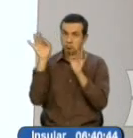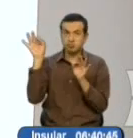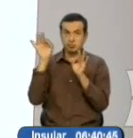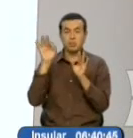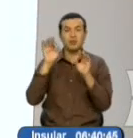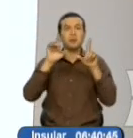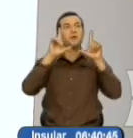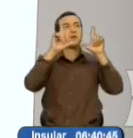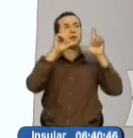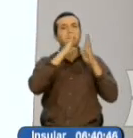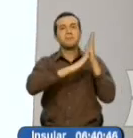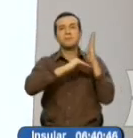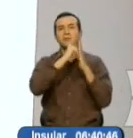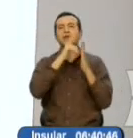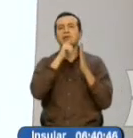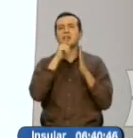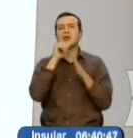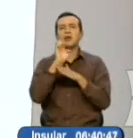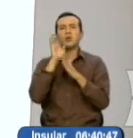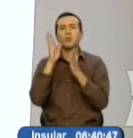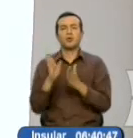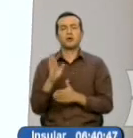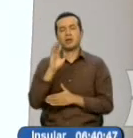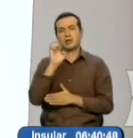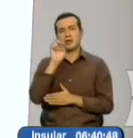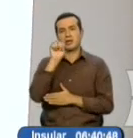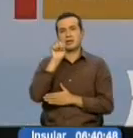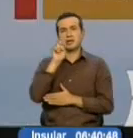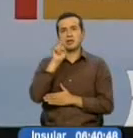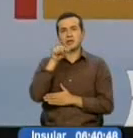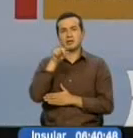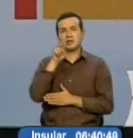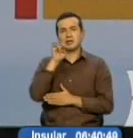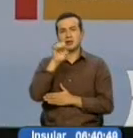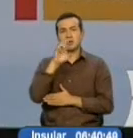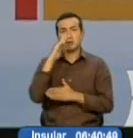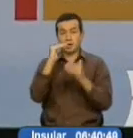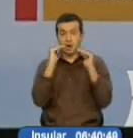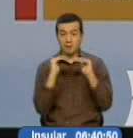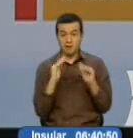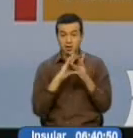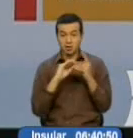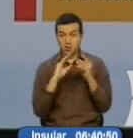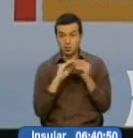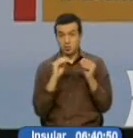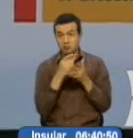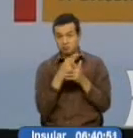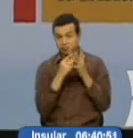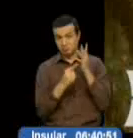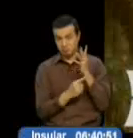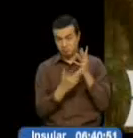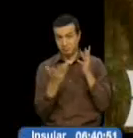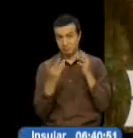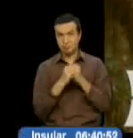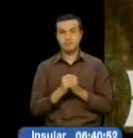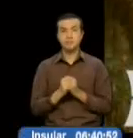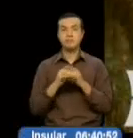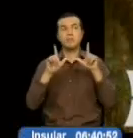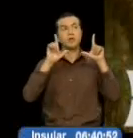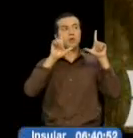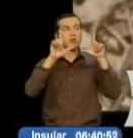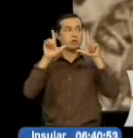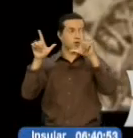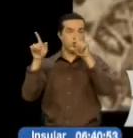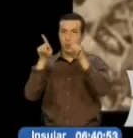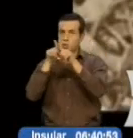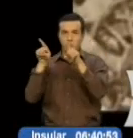Espejo es un óleo pintado por el artista ecuatoriano Enrique Estuardo Álvarez, y en la parte inferior consta una pequeña biografía. El tamaño y el diseño